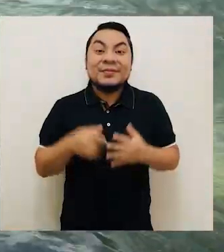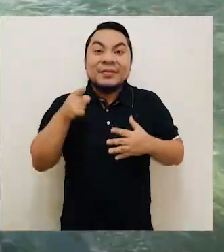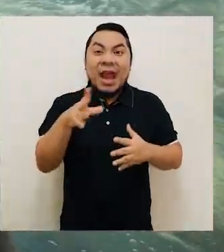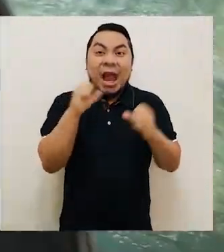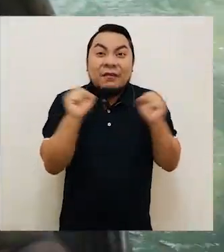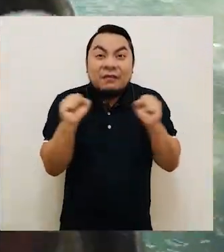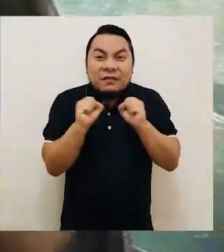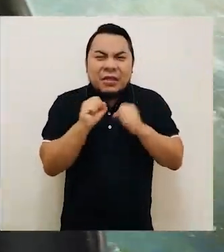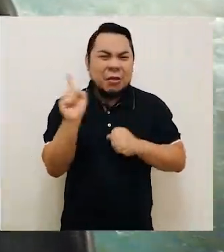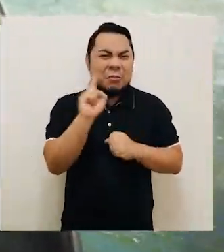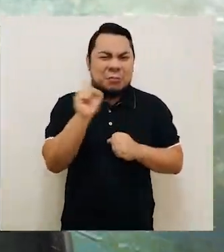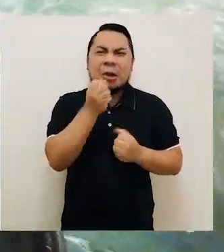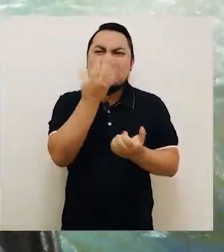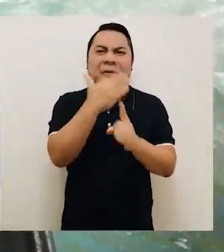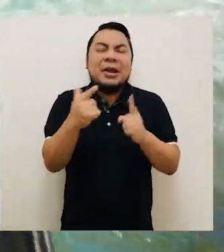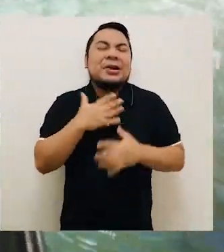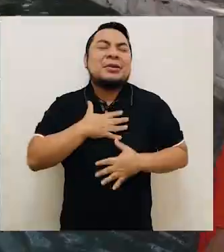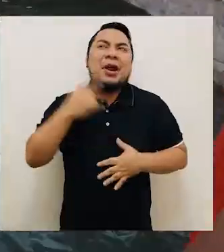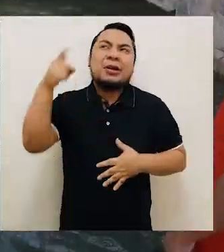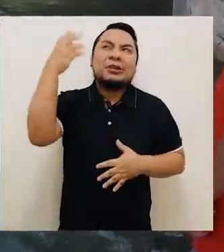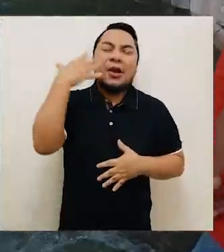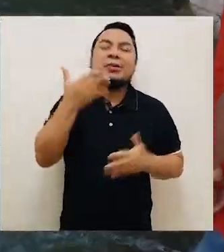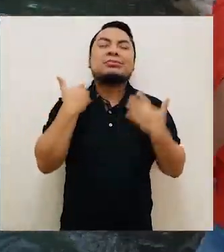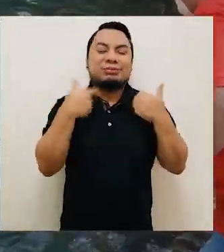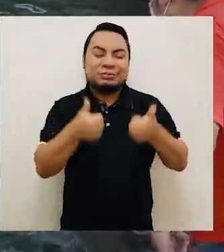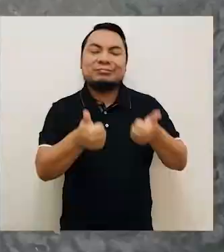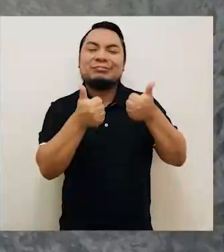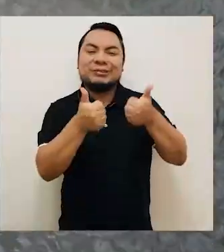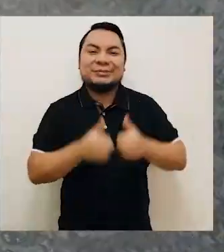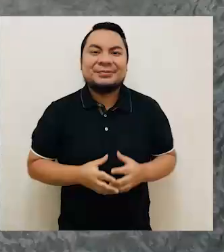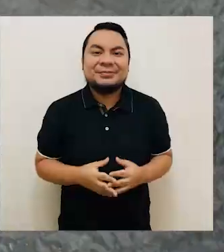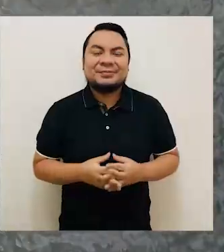No estaba tan fría, estaba riquísima para este calor.